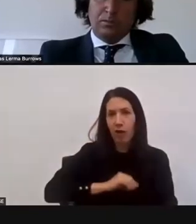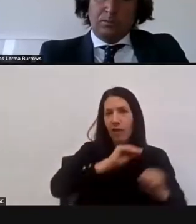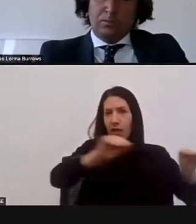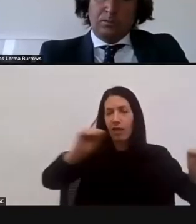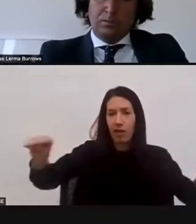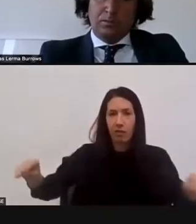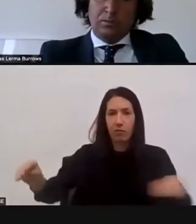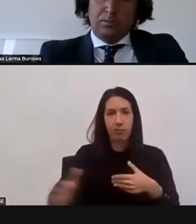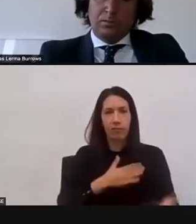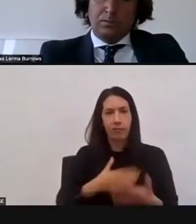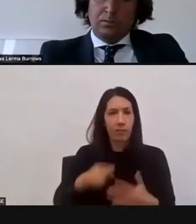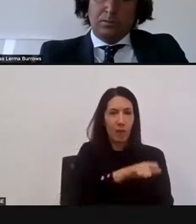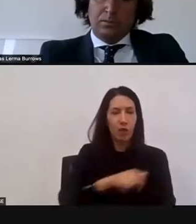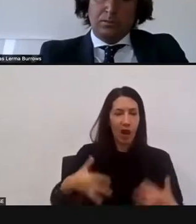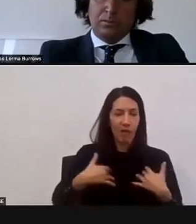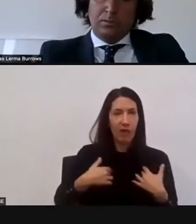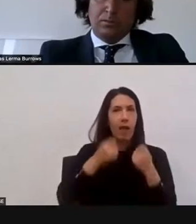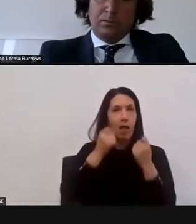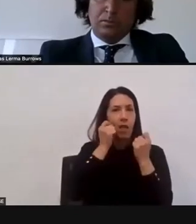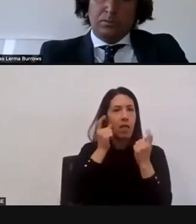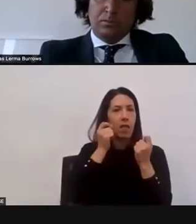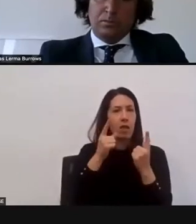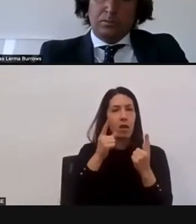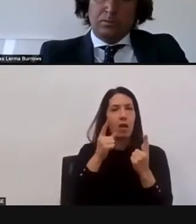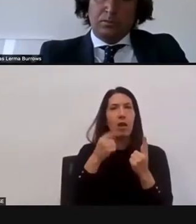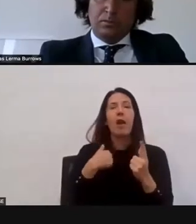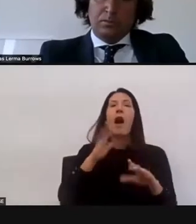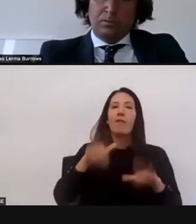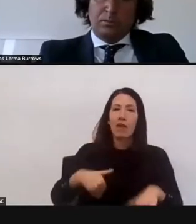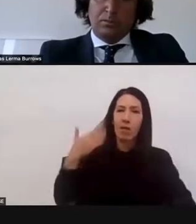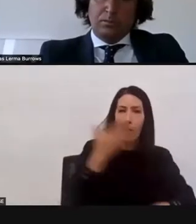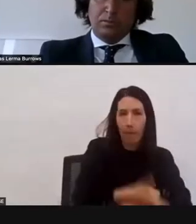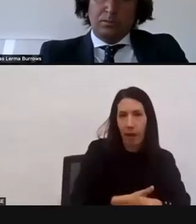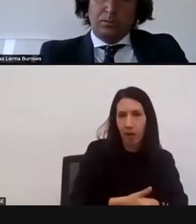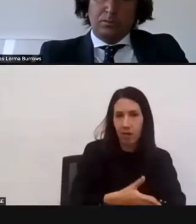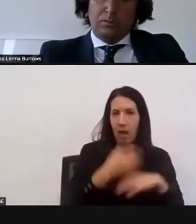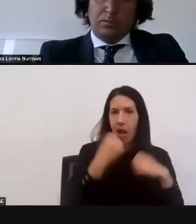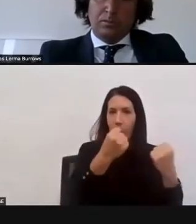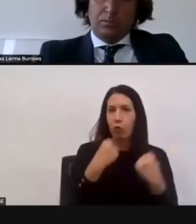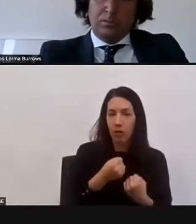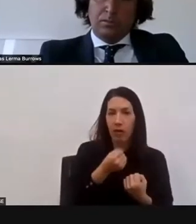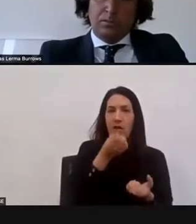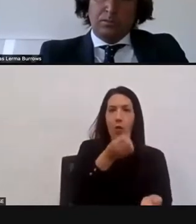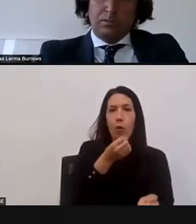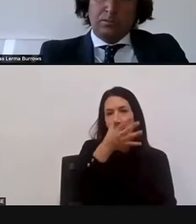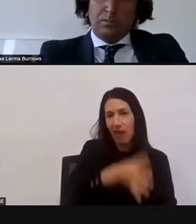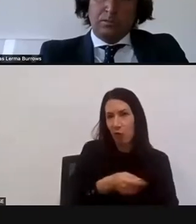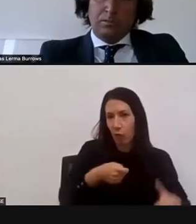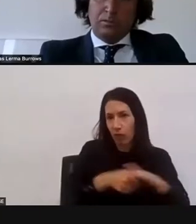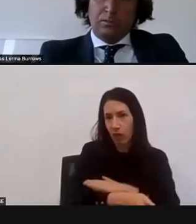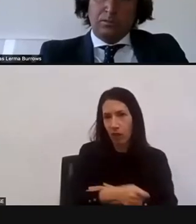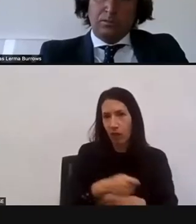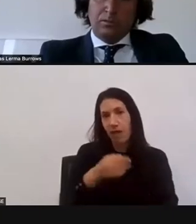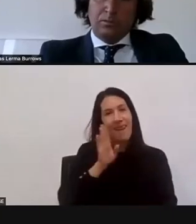parte de las víctimas a la hora de dar cuenta a las autoridades de este tipo de